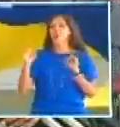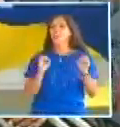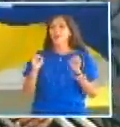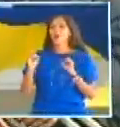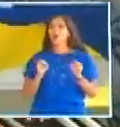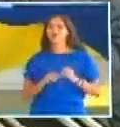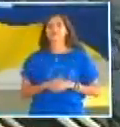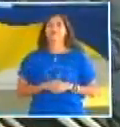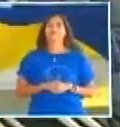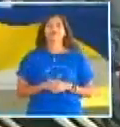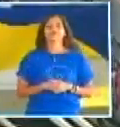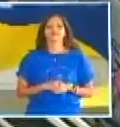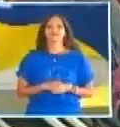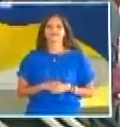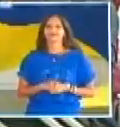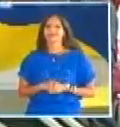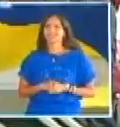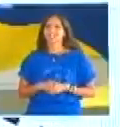Bueno.